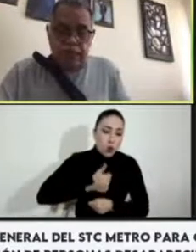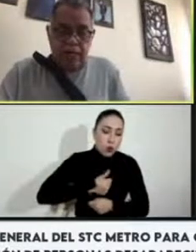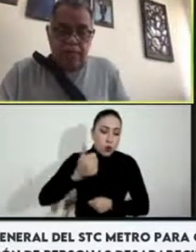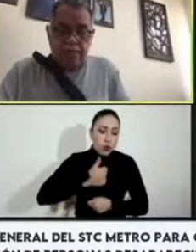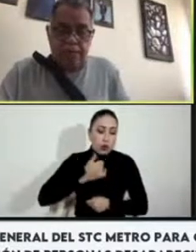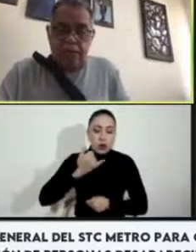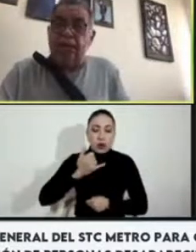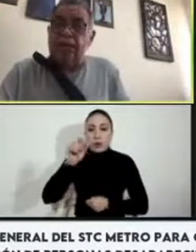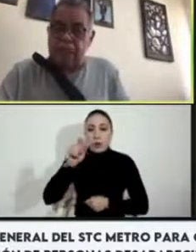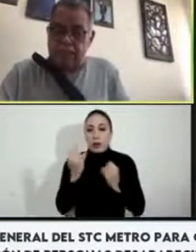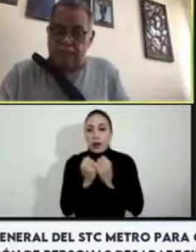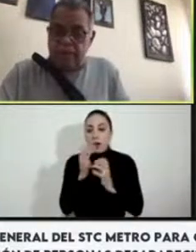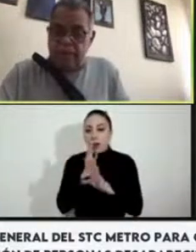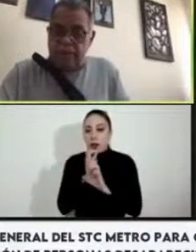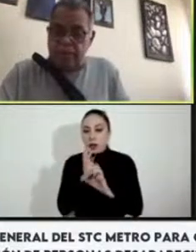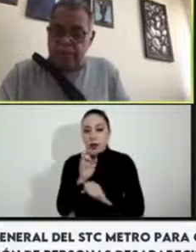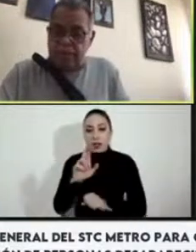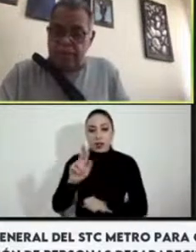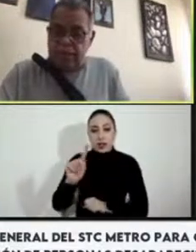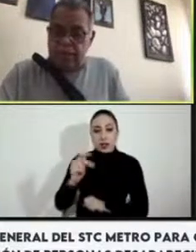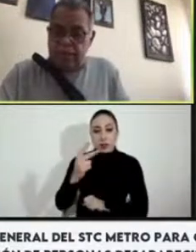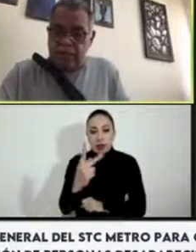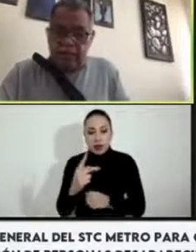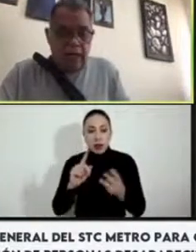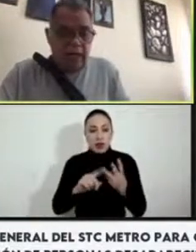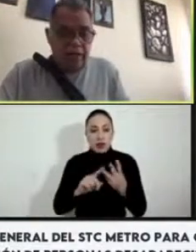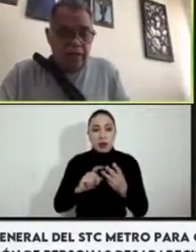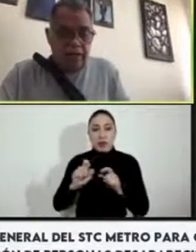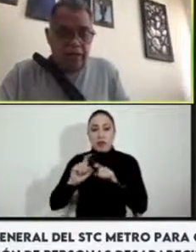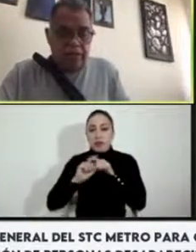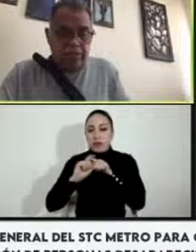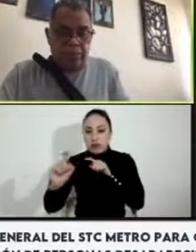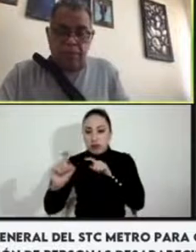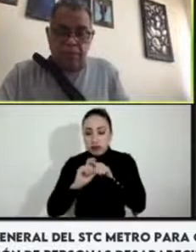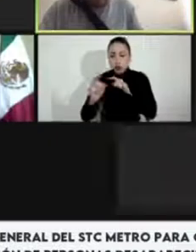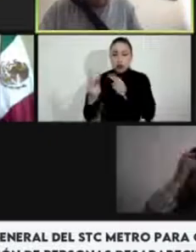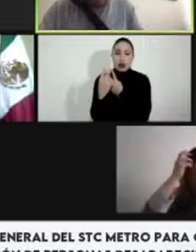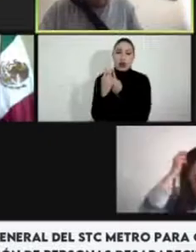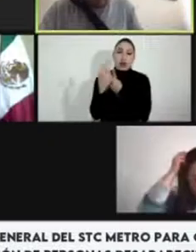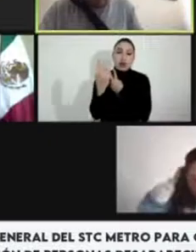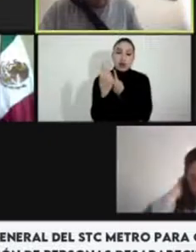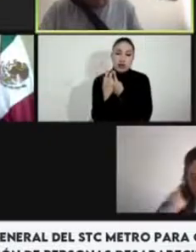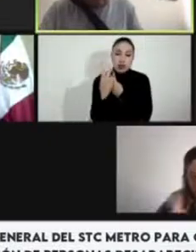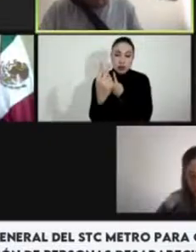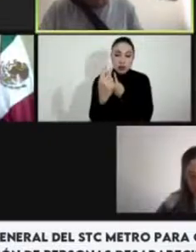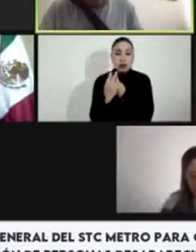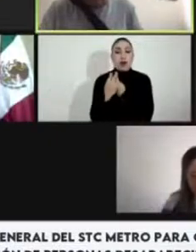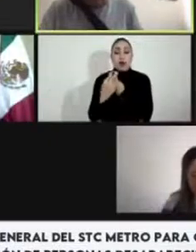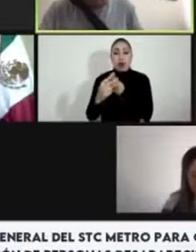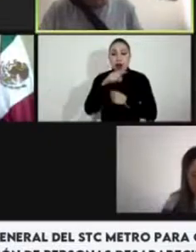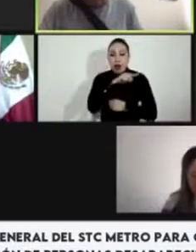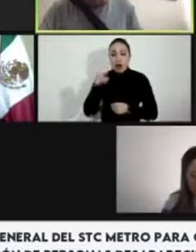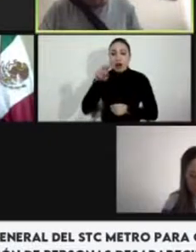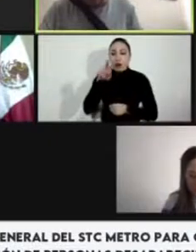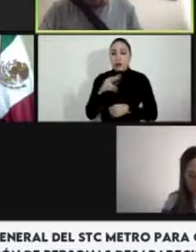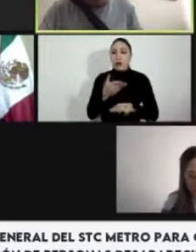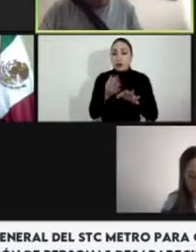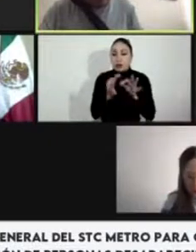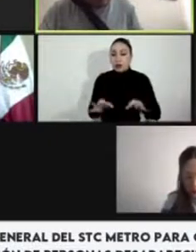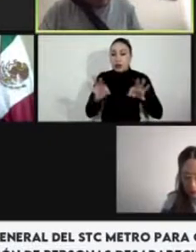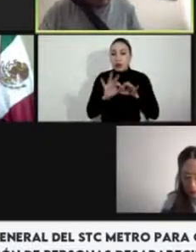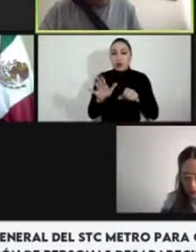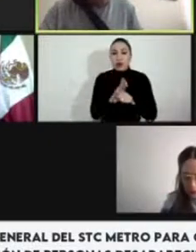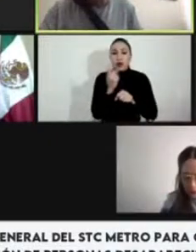RTP, sistema de transportes eléctricos, así como el transporte concesionado, es fundamental para que las personas puedan